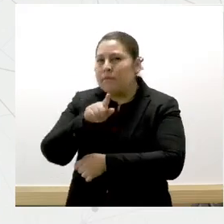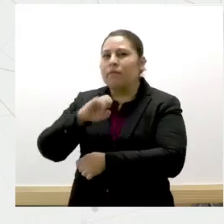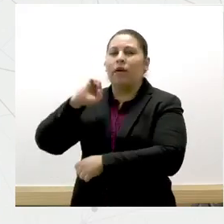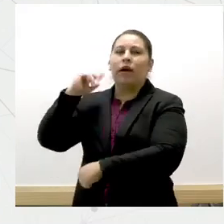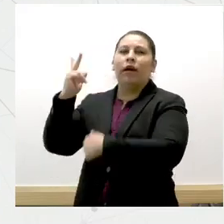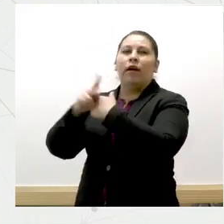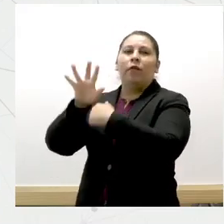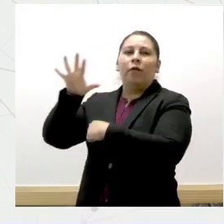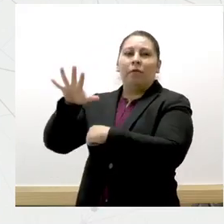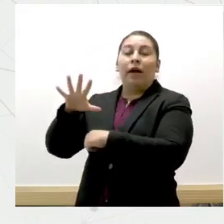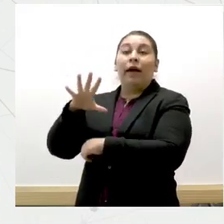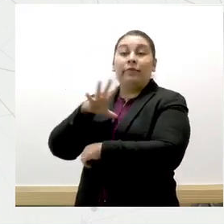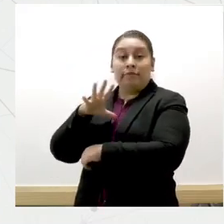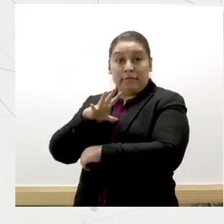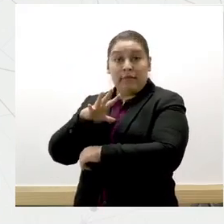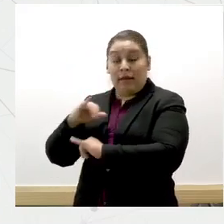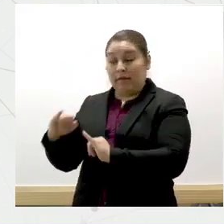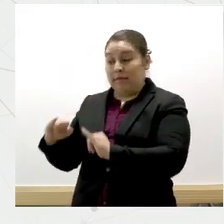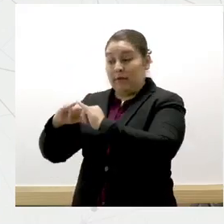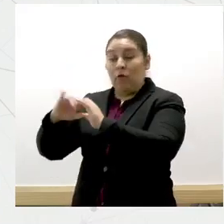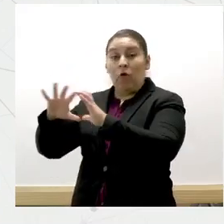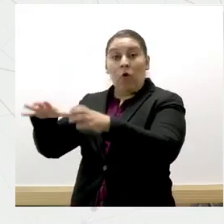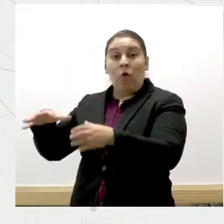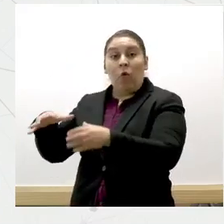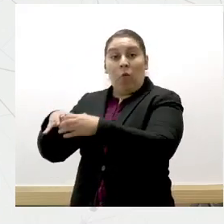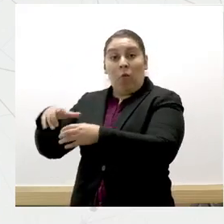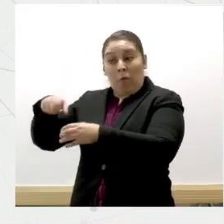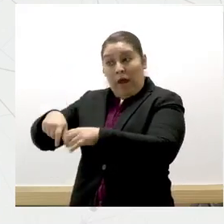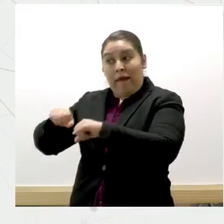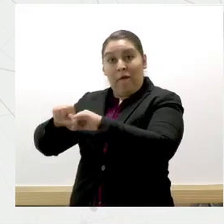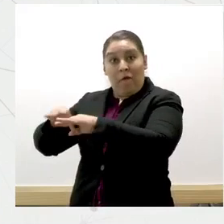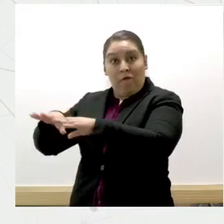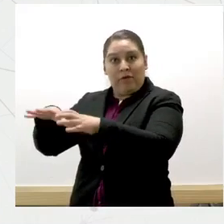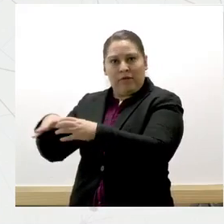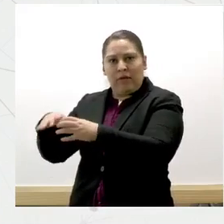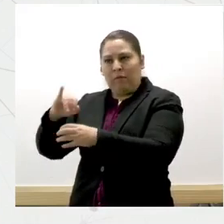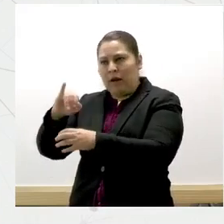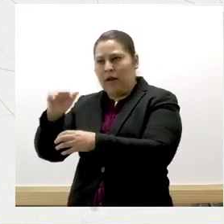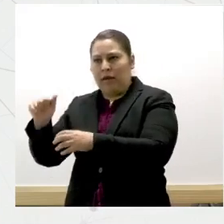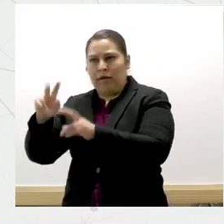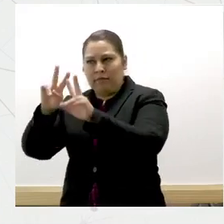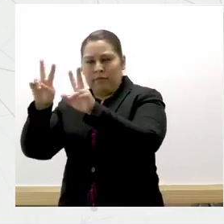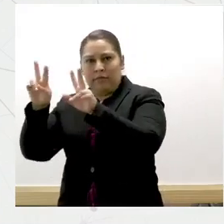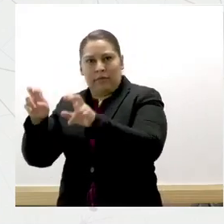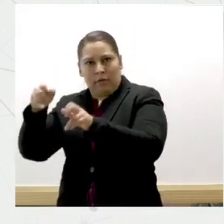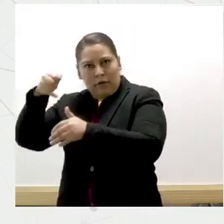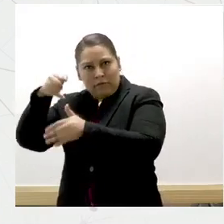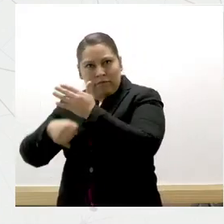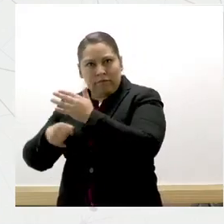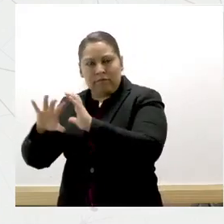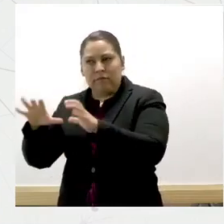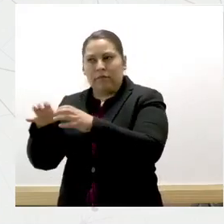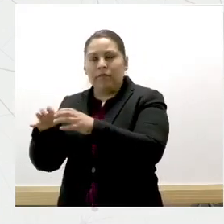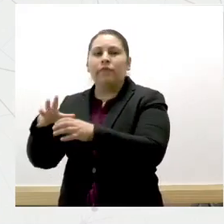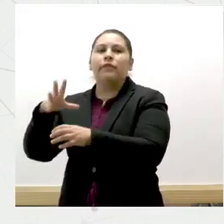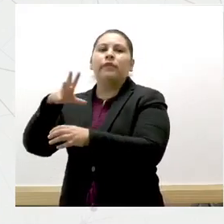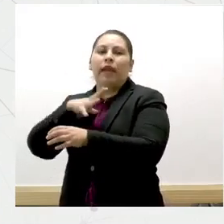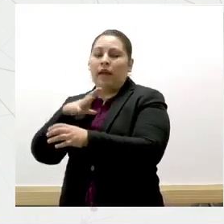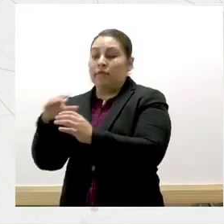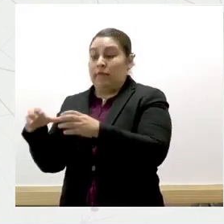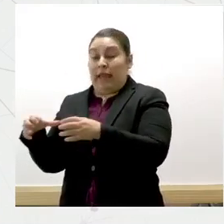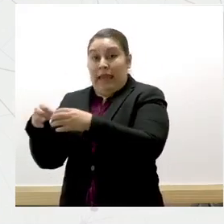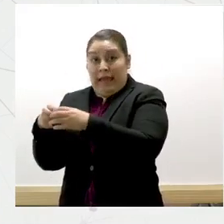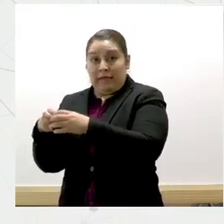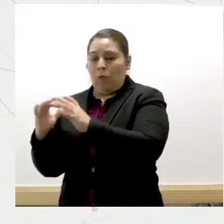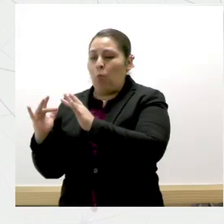oficina específicamente en materia de inteligencia artificial, que a su vez se relaciona con las distintas oficinas que cada uno de los Estados